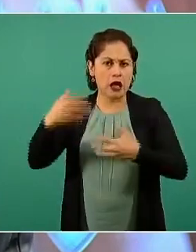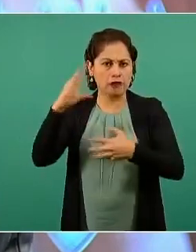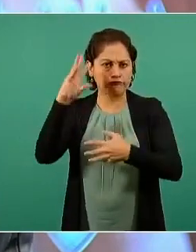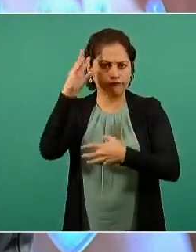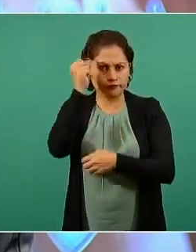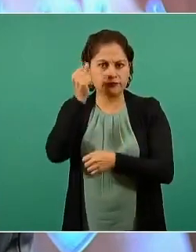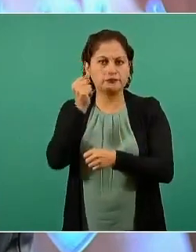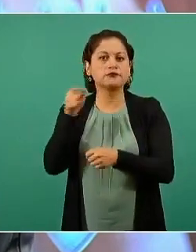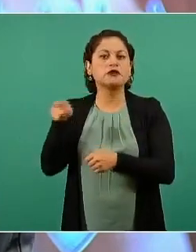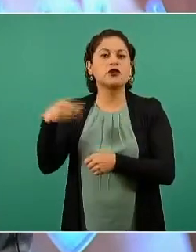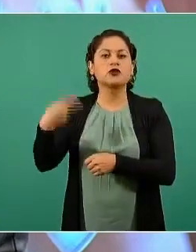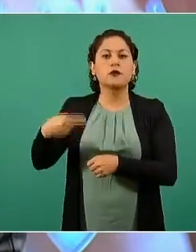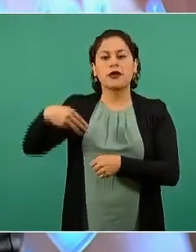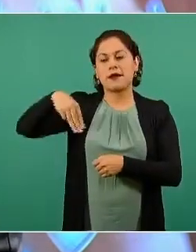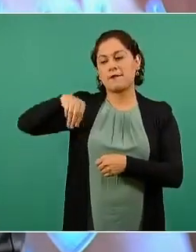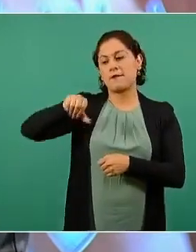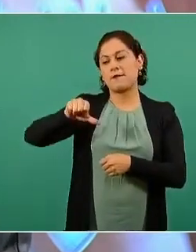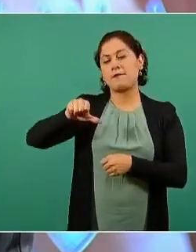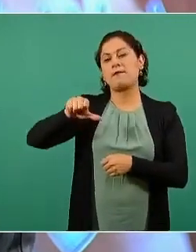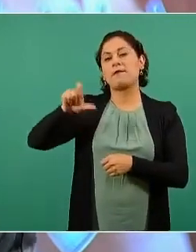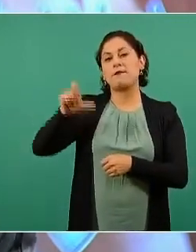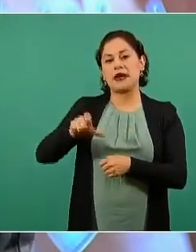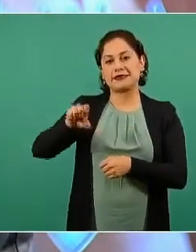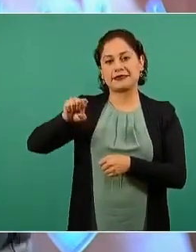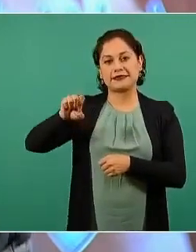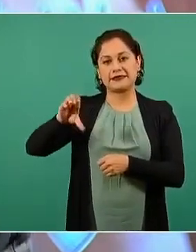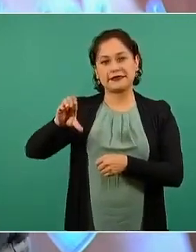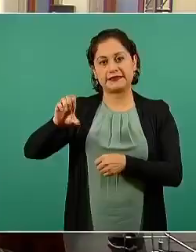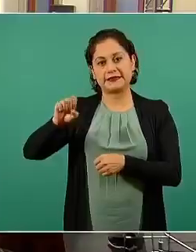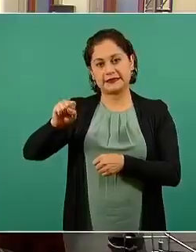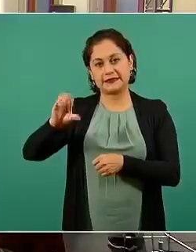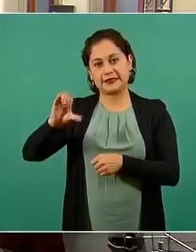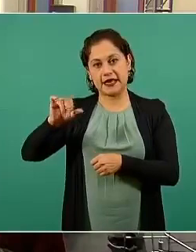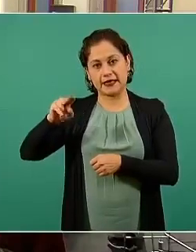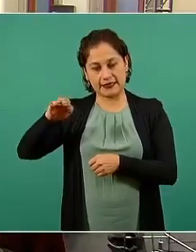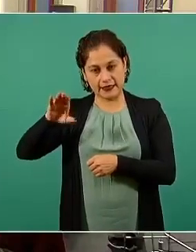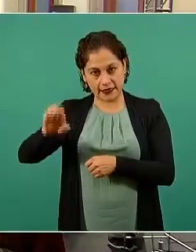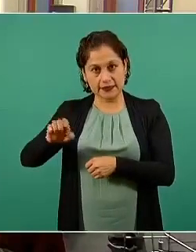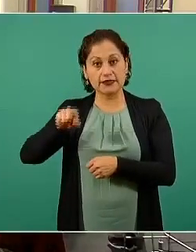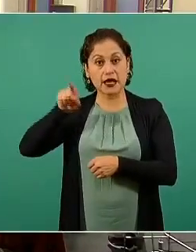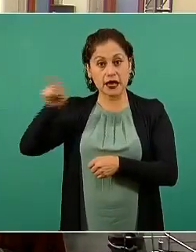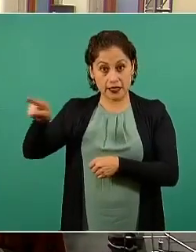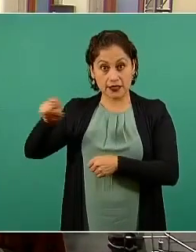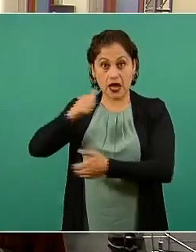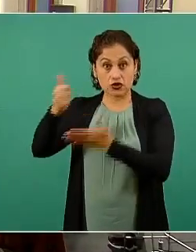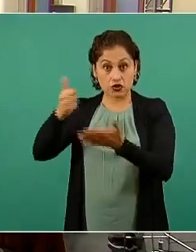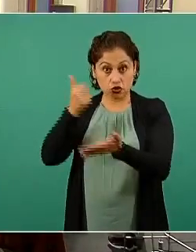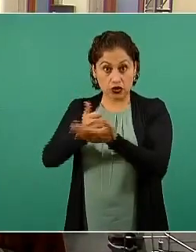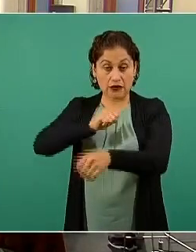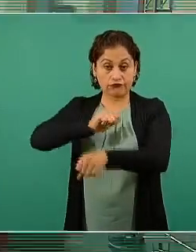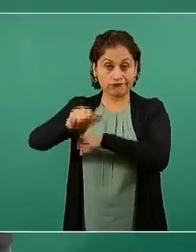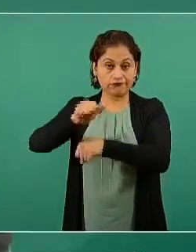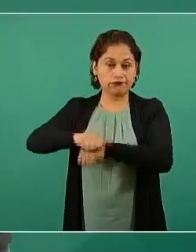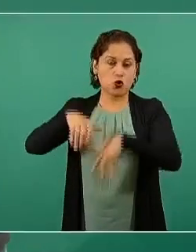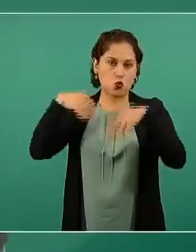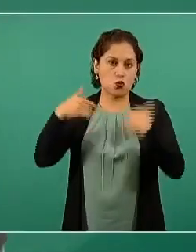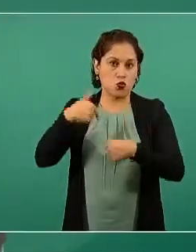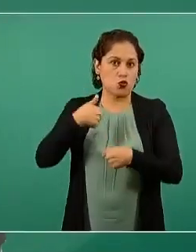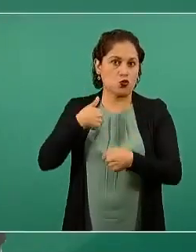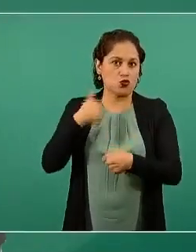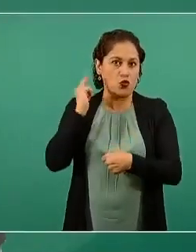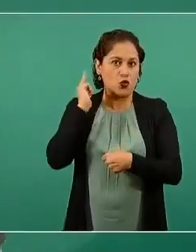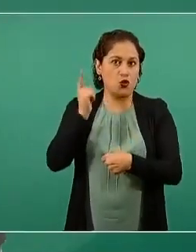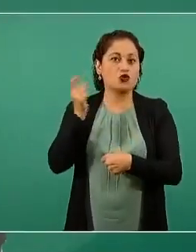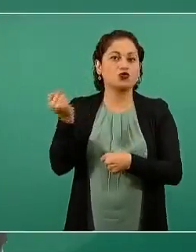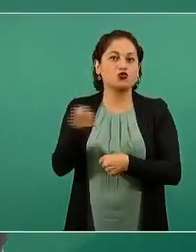que se llama Max Science, está en Buenos Aires. Tuve el privilegio de conocer la planta de producción justo cuando estaba terminando de fabricar